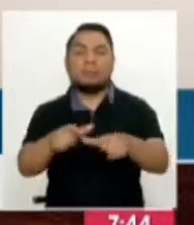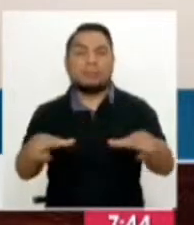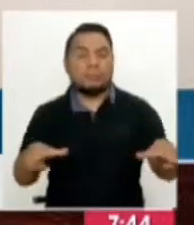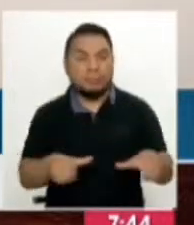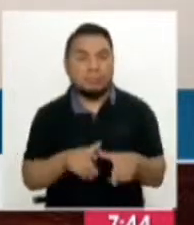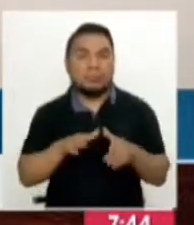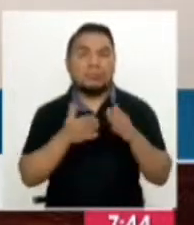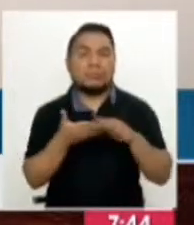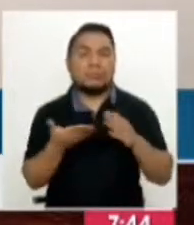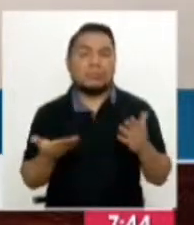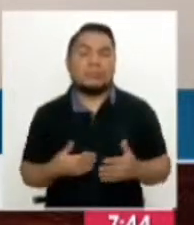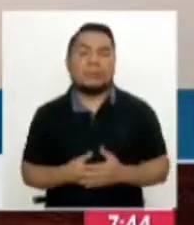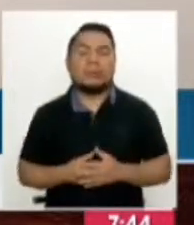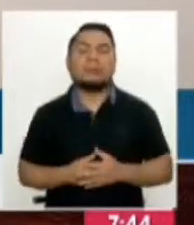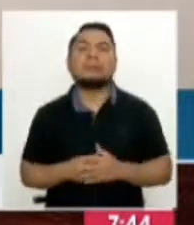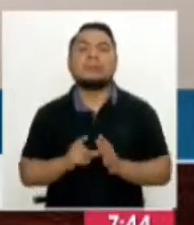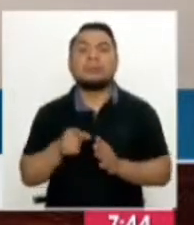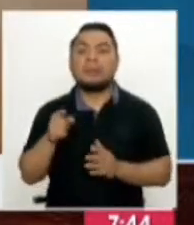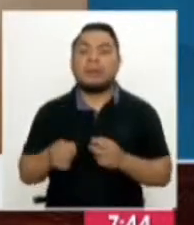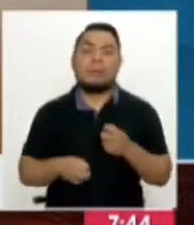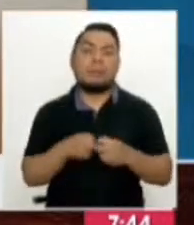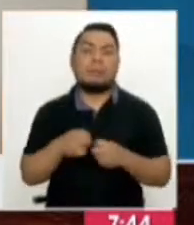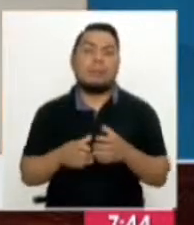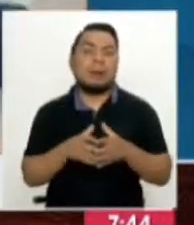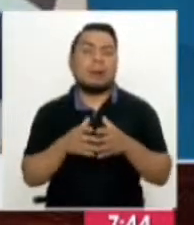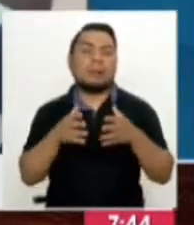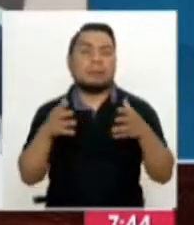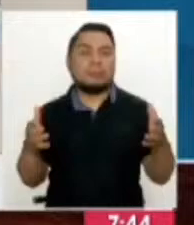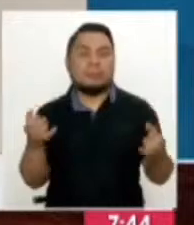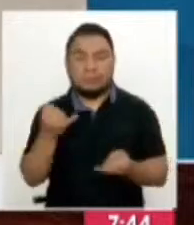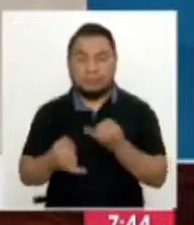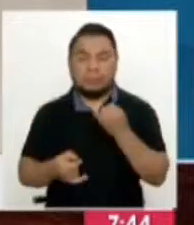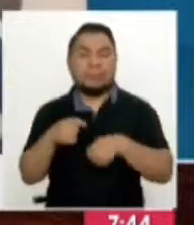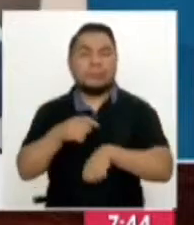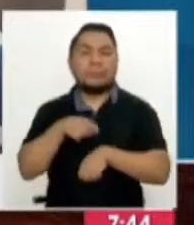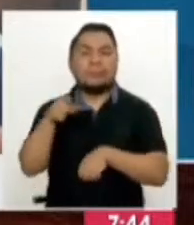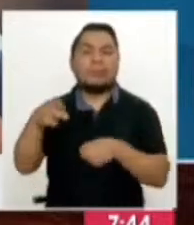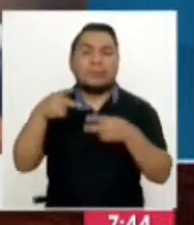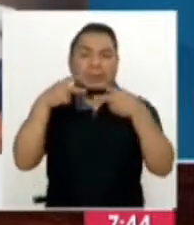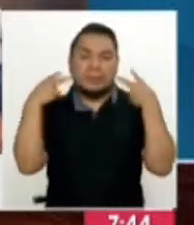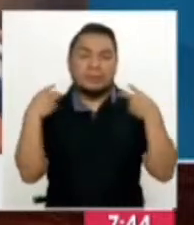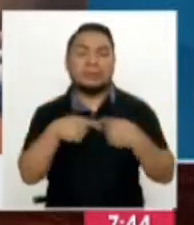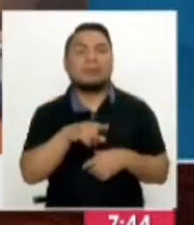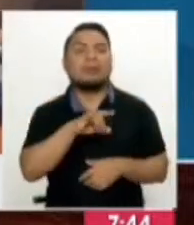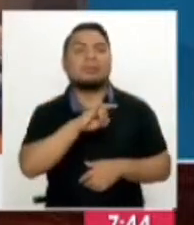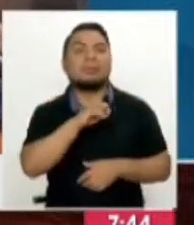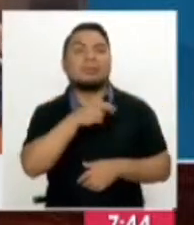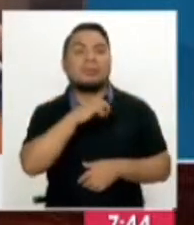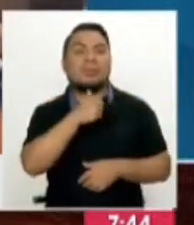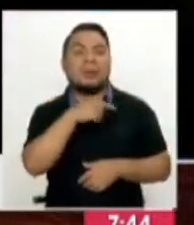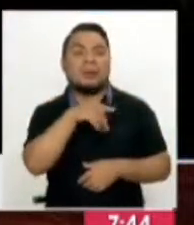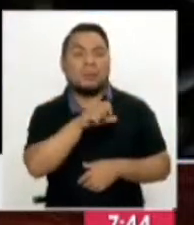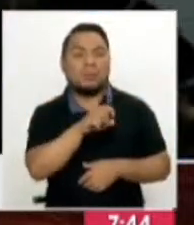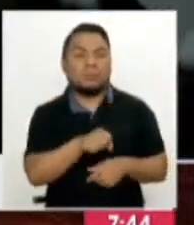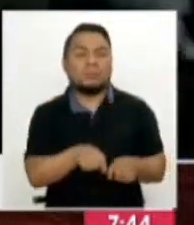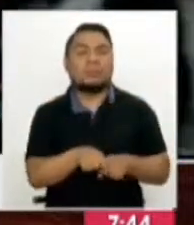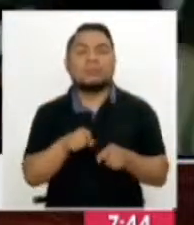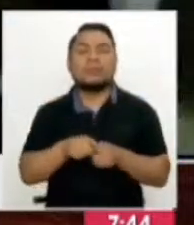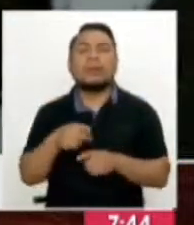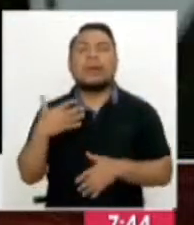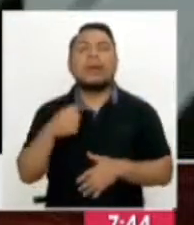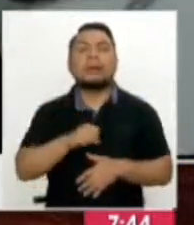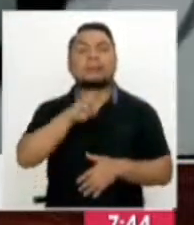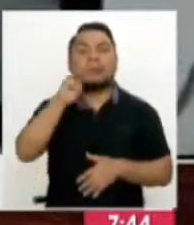terrenos de sus comunidades. Y eso es un problema que se ha crecido últimamente, por ejemplo, en Iquitos, en Yurimaguas, en la zona de San